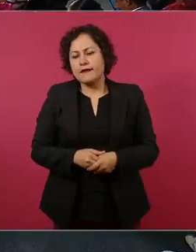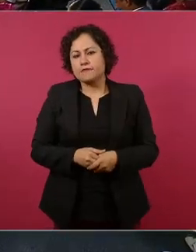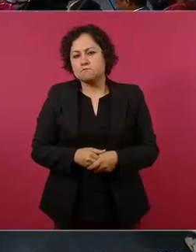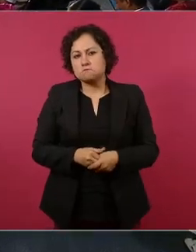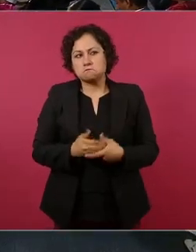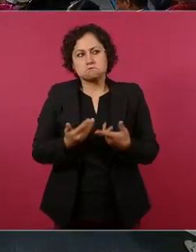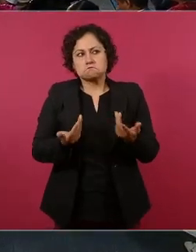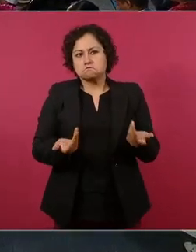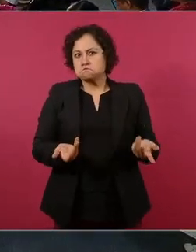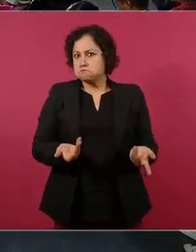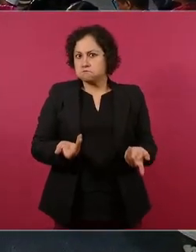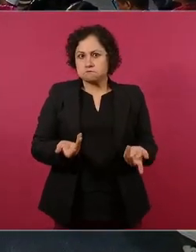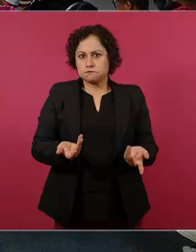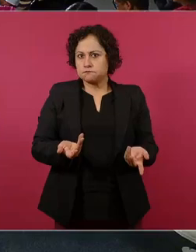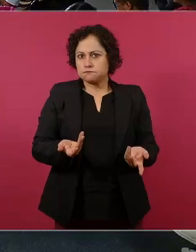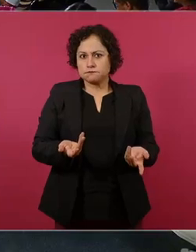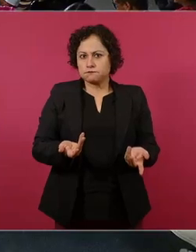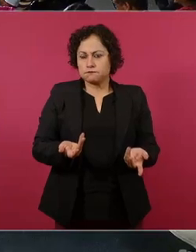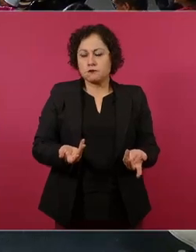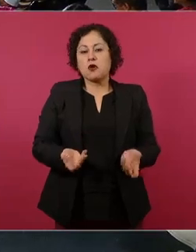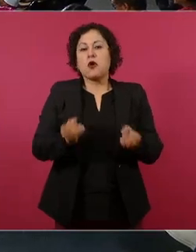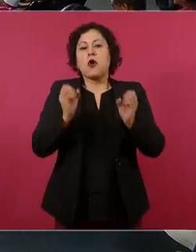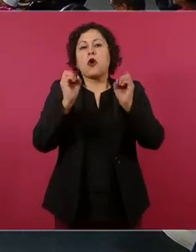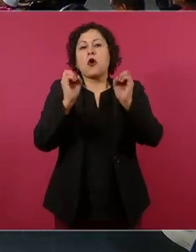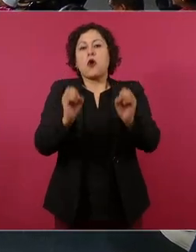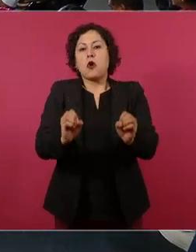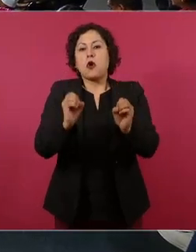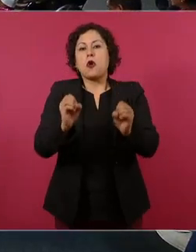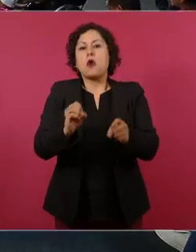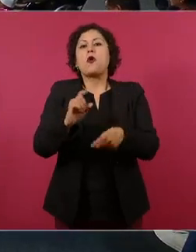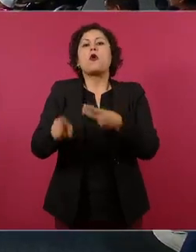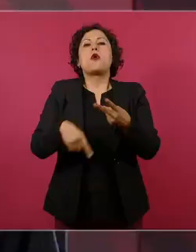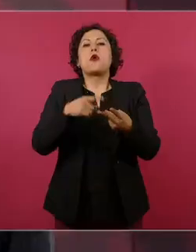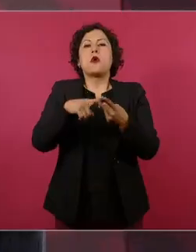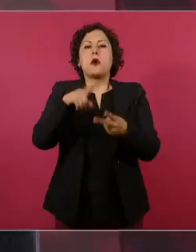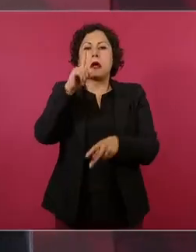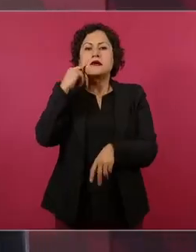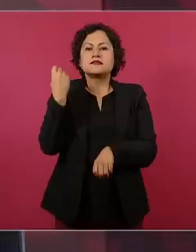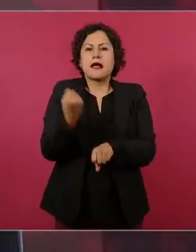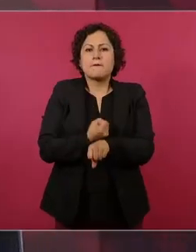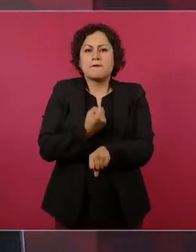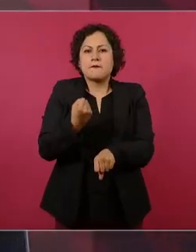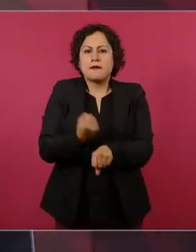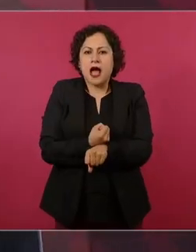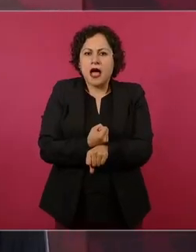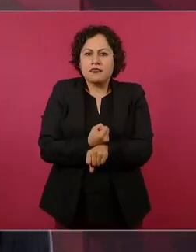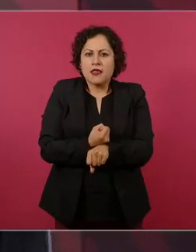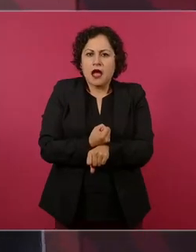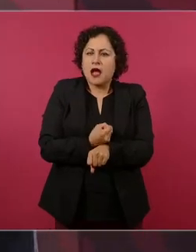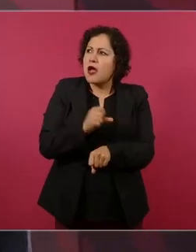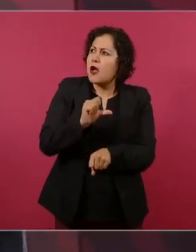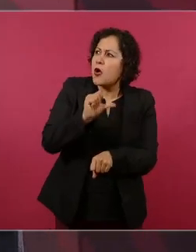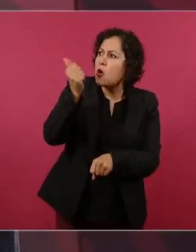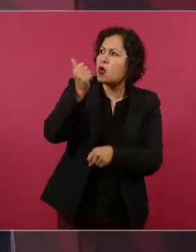¿Y dónde están los Villa y los Zapata y los Flores Magón?